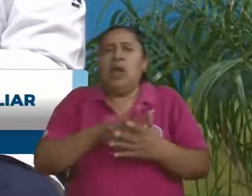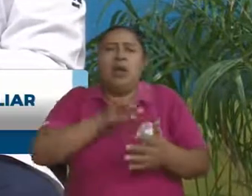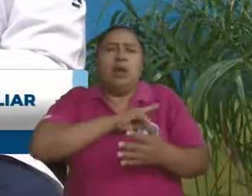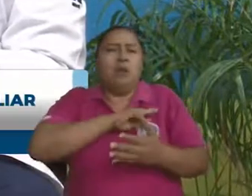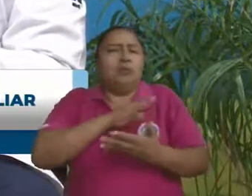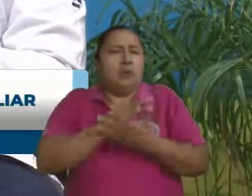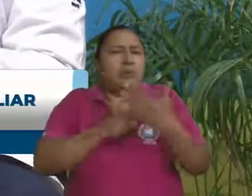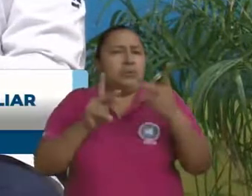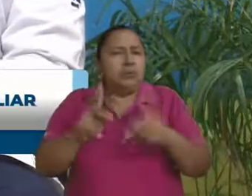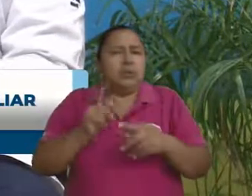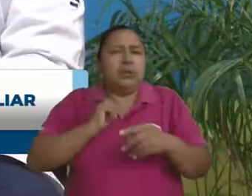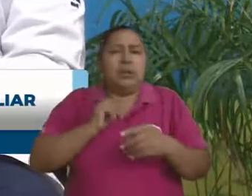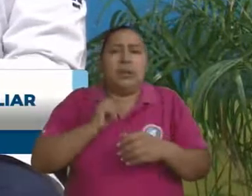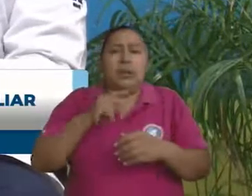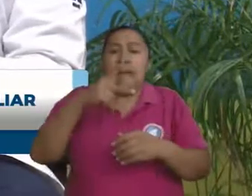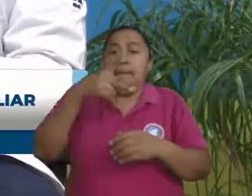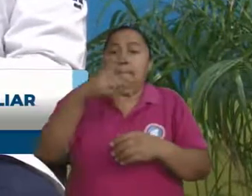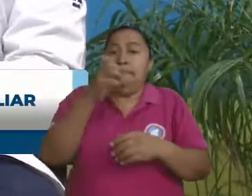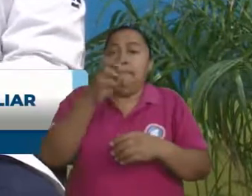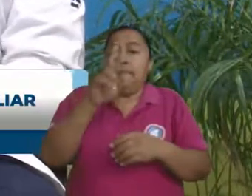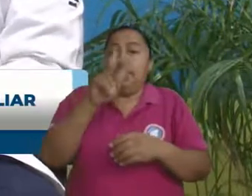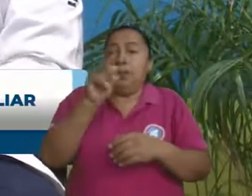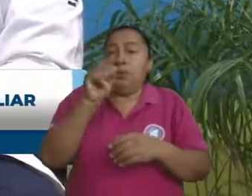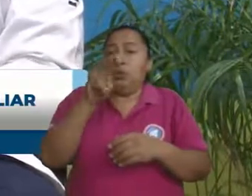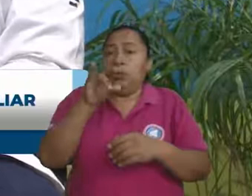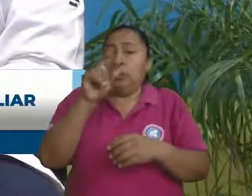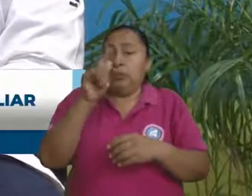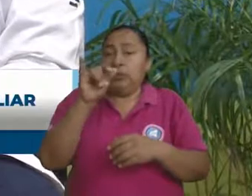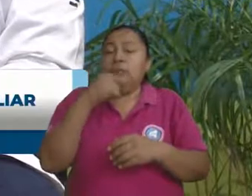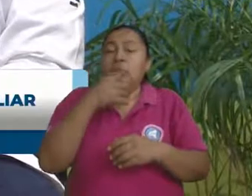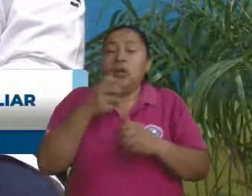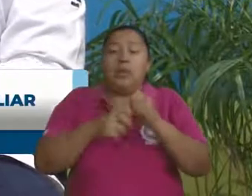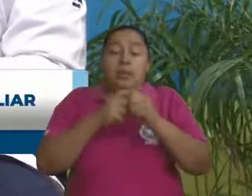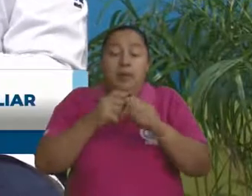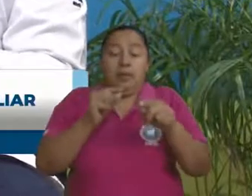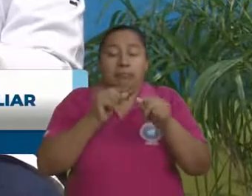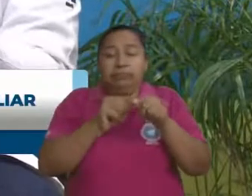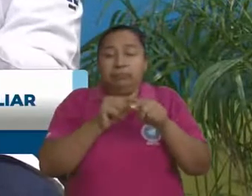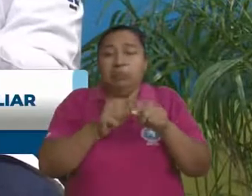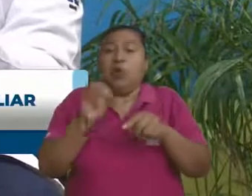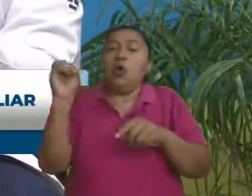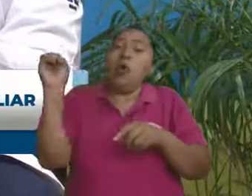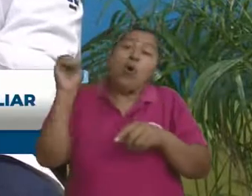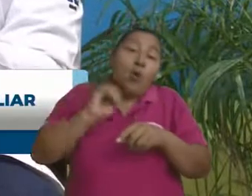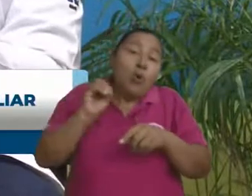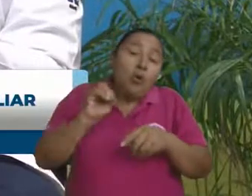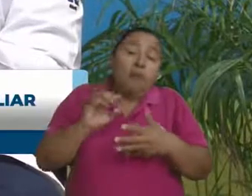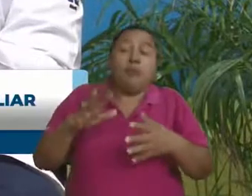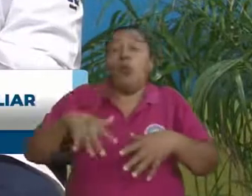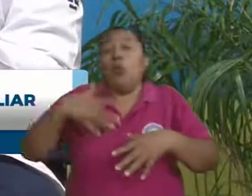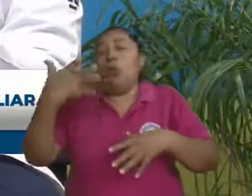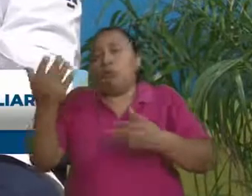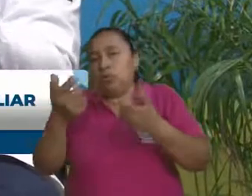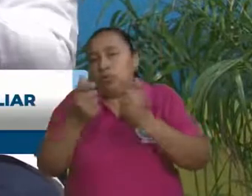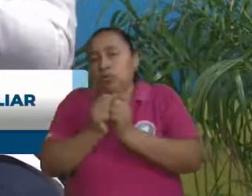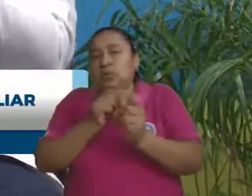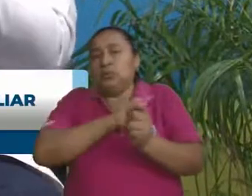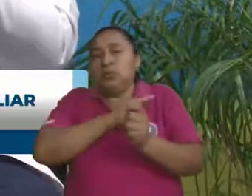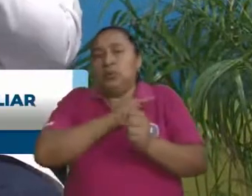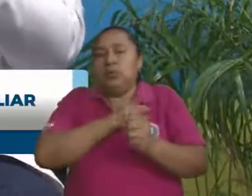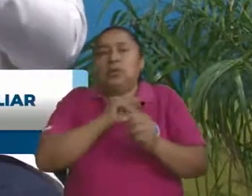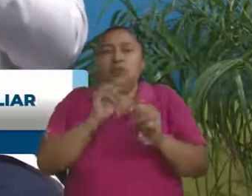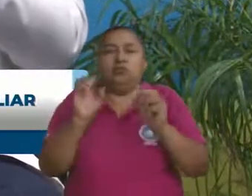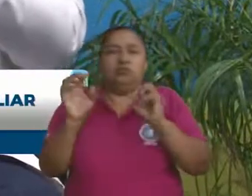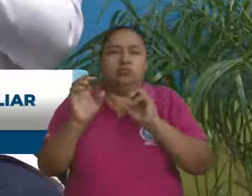también pueden presentarse con peritonitis secundario a una perforación de la vesícula biliar o incluso a la presencia de una